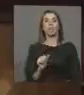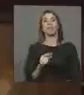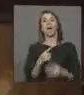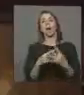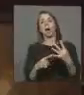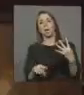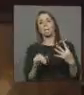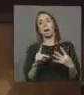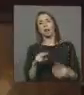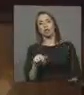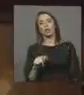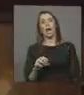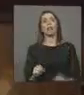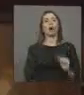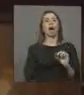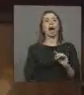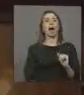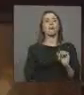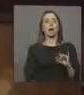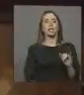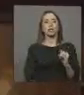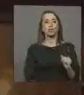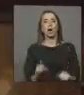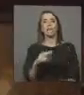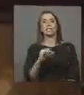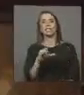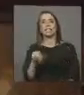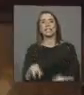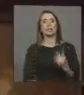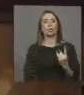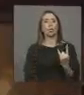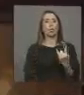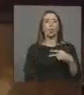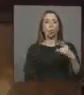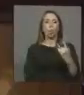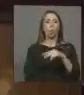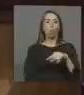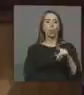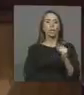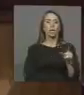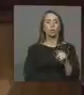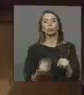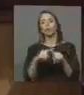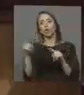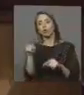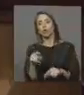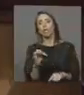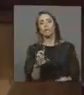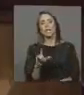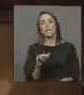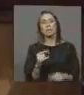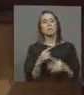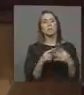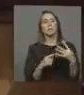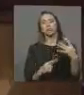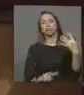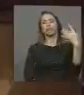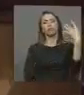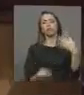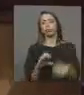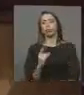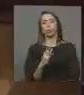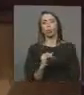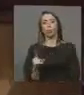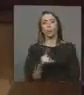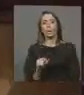Maldonado, Fernando Arzúa, Andrea Uneus, Andrea Chilling, Francisca de Cebal Cusa, Rodolfo Filippi, Susana Cubillos, Mónica